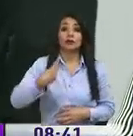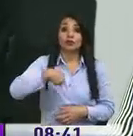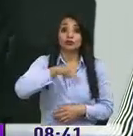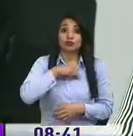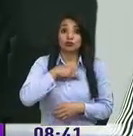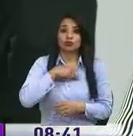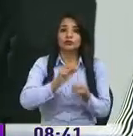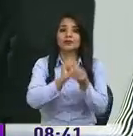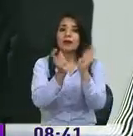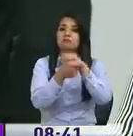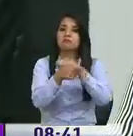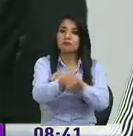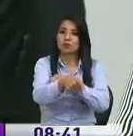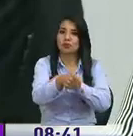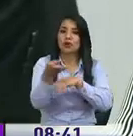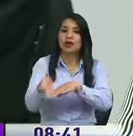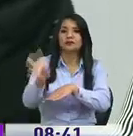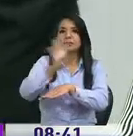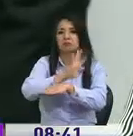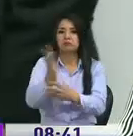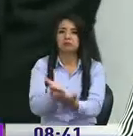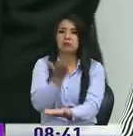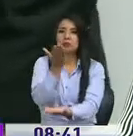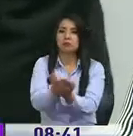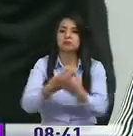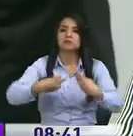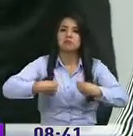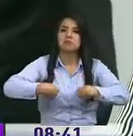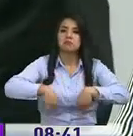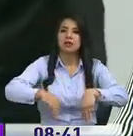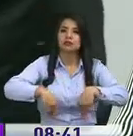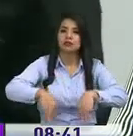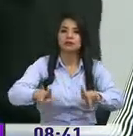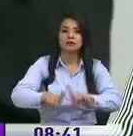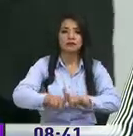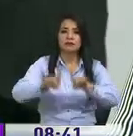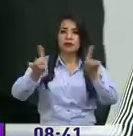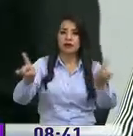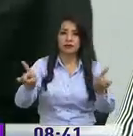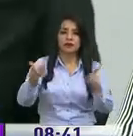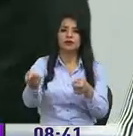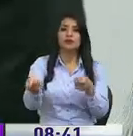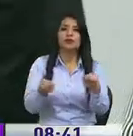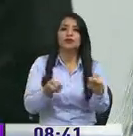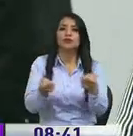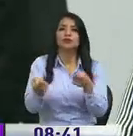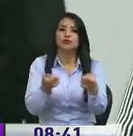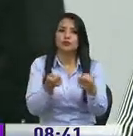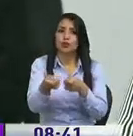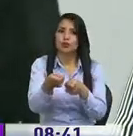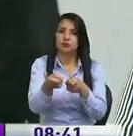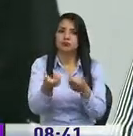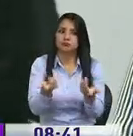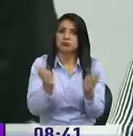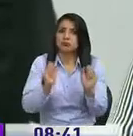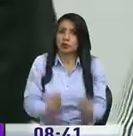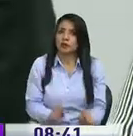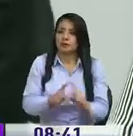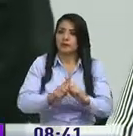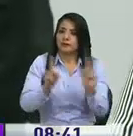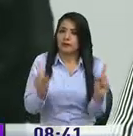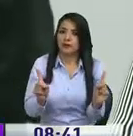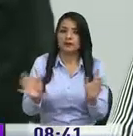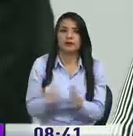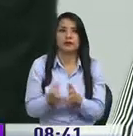cambios legislativos mecanismos adecuados de controlar adecuadamente, mecanismos de control y además el